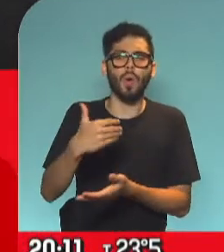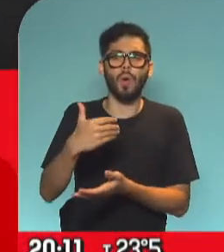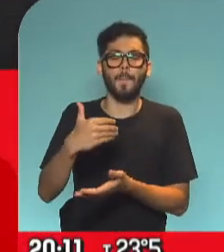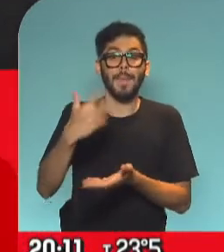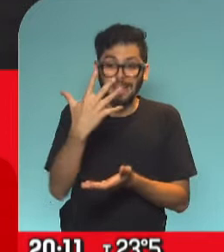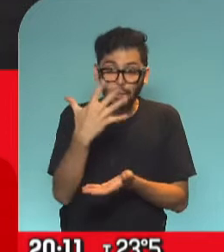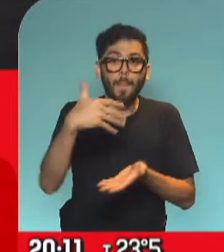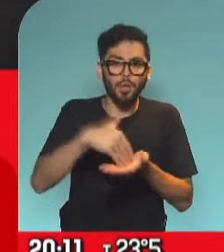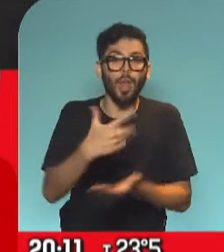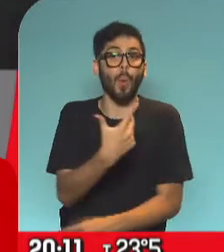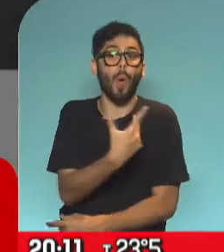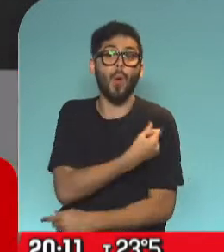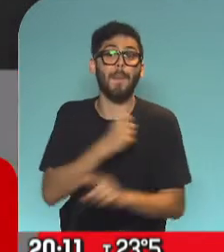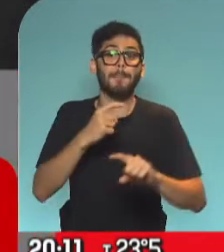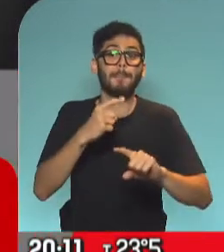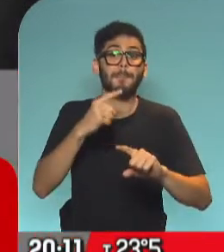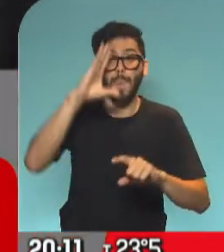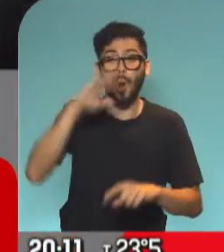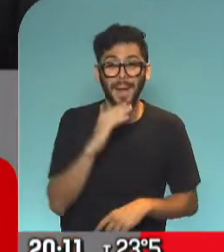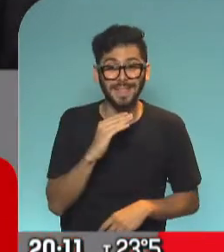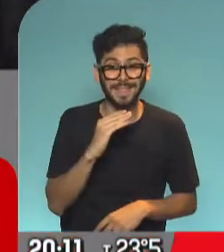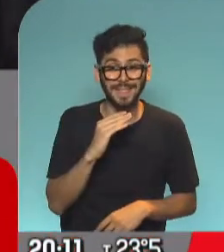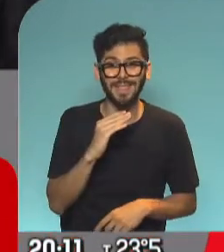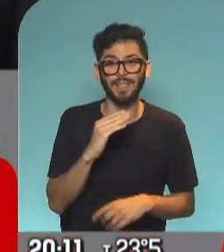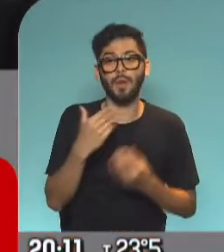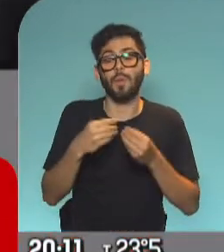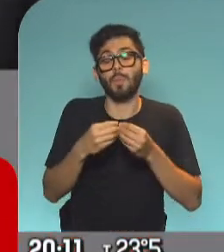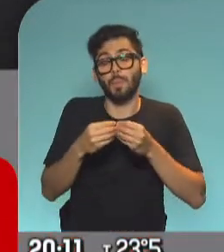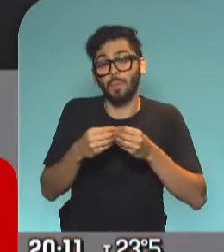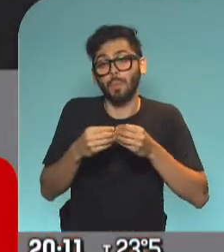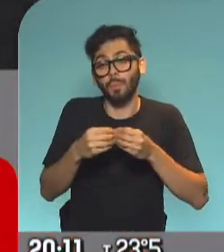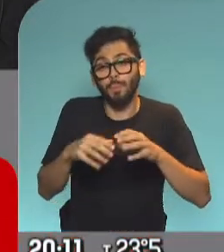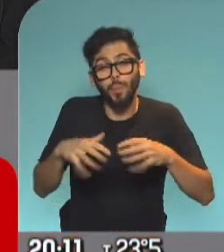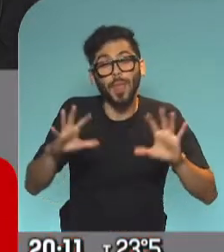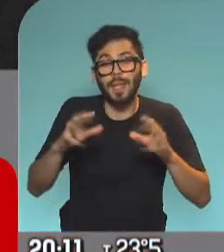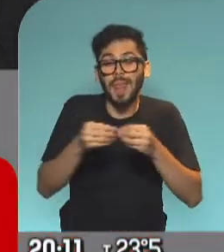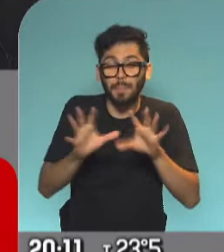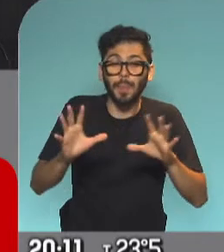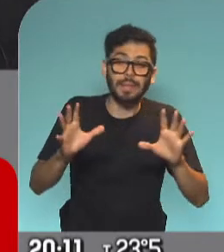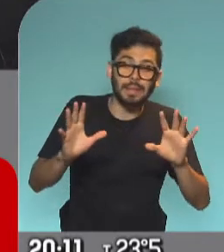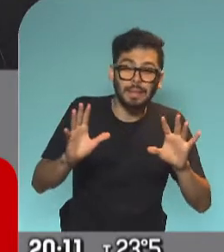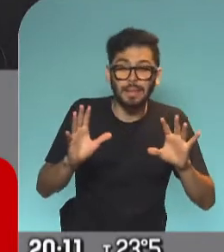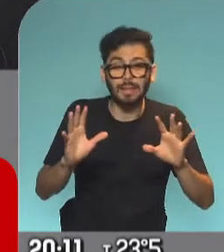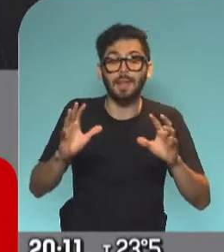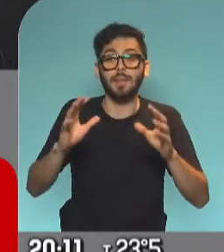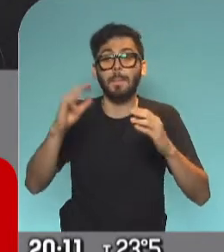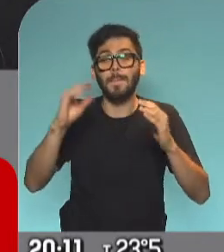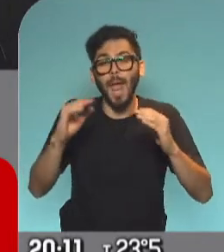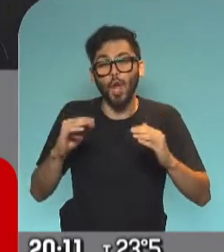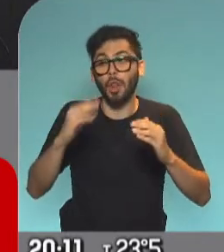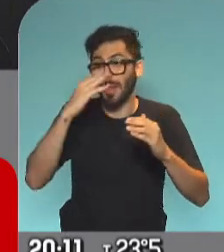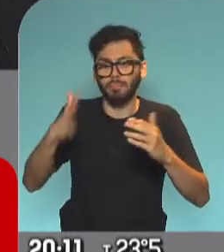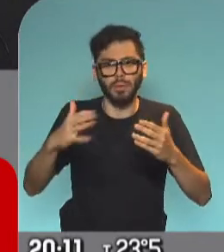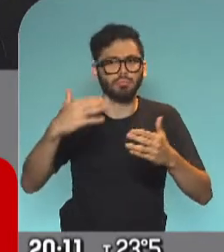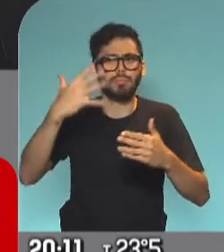mes. Obviamente el primer tiempo quizás nos cueste un poquito menos para cuando comience. Y el